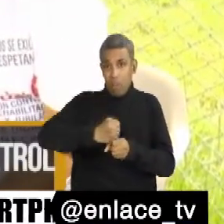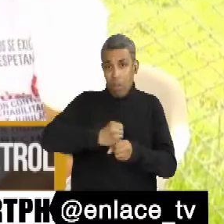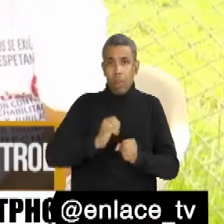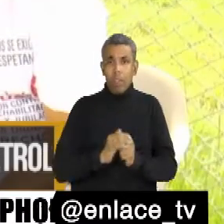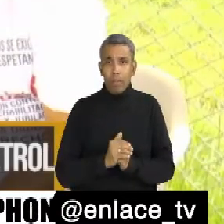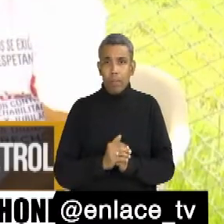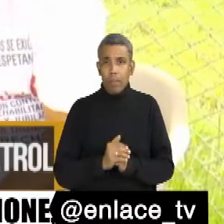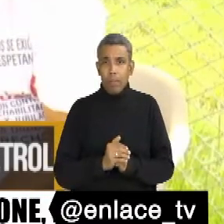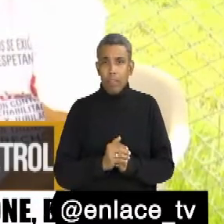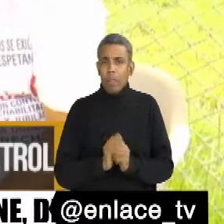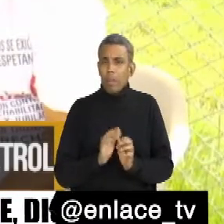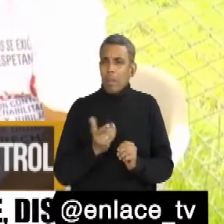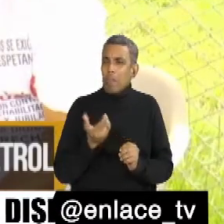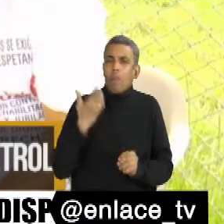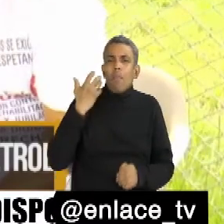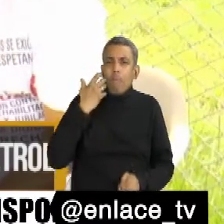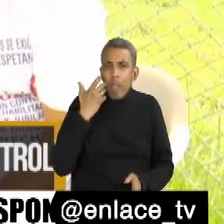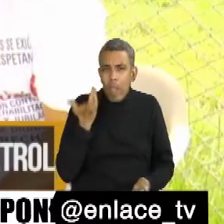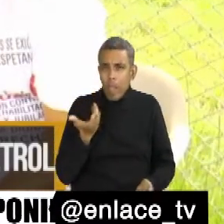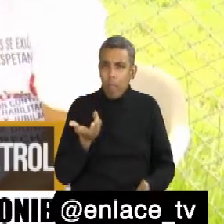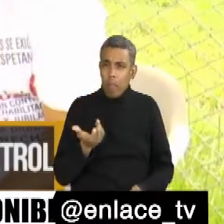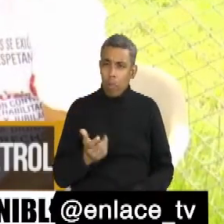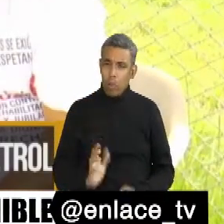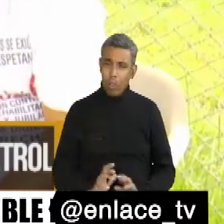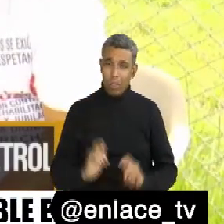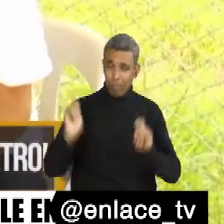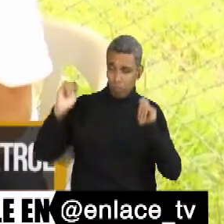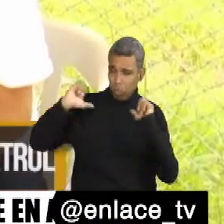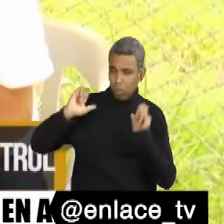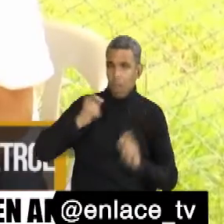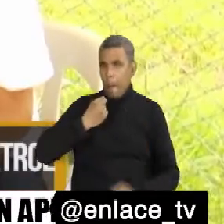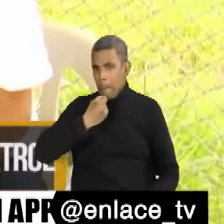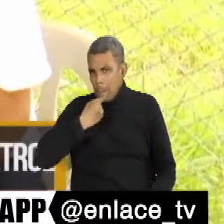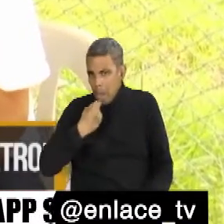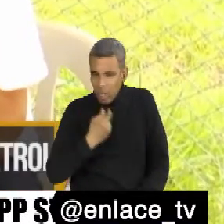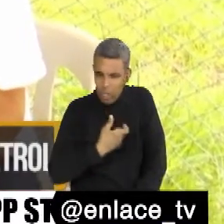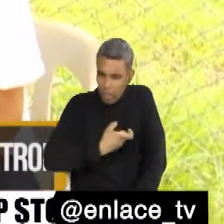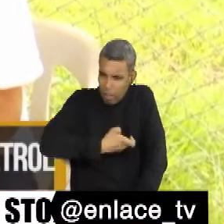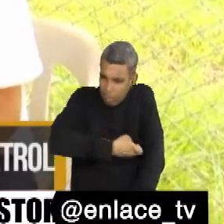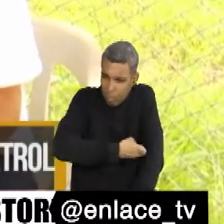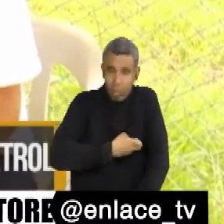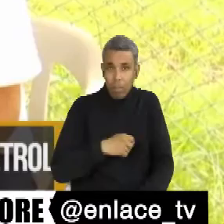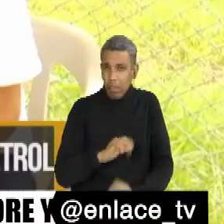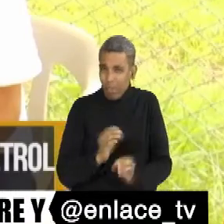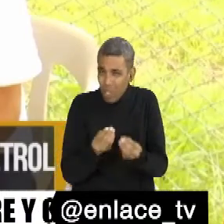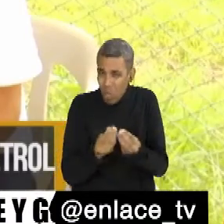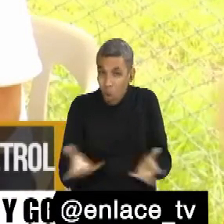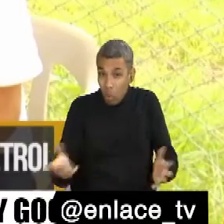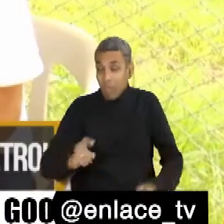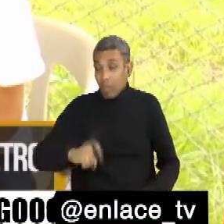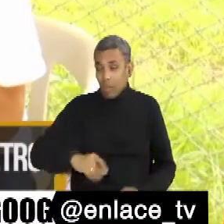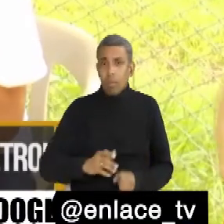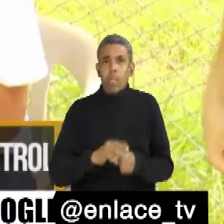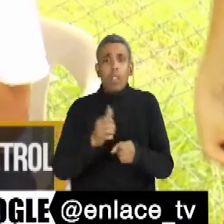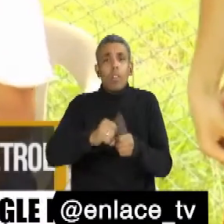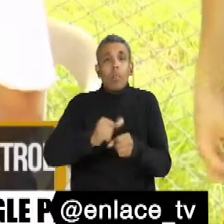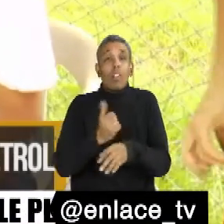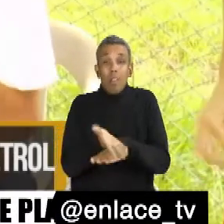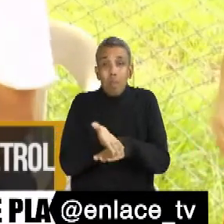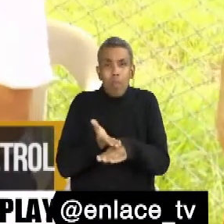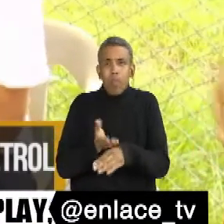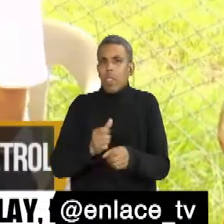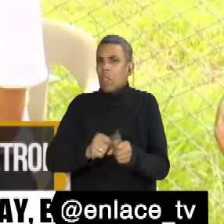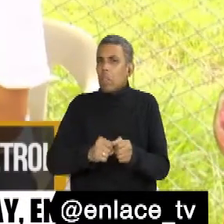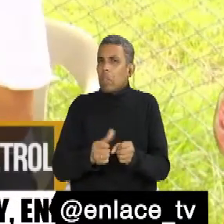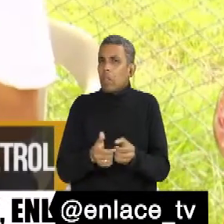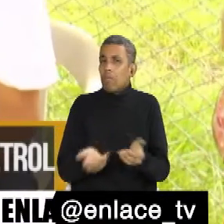también las patologías médicas complementaria a todas las enfermedades que tenemos. ¿Qué les han respondido? Ecopetrol no se ha pronunciado sobre eso en el